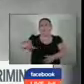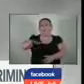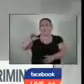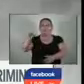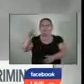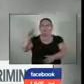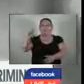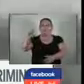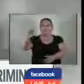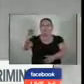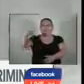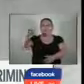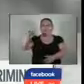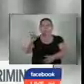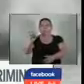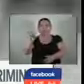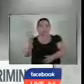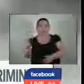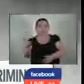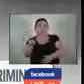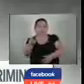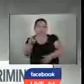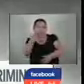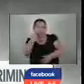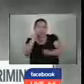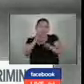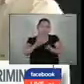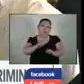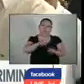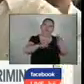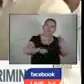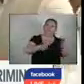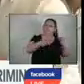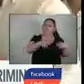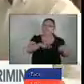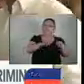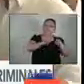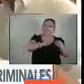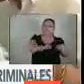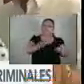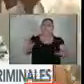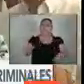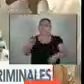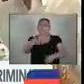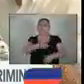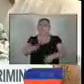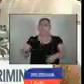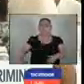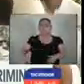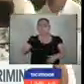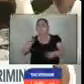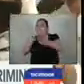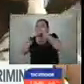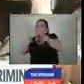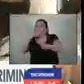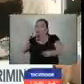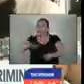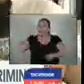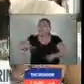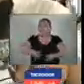El ataque dejó dos uniformados y dos civiles muertos. El hecho se registró mientras el presidente Iván Duque visitaba la zona.